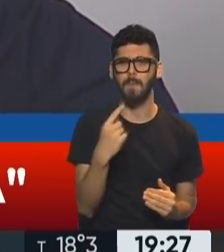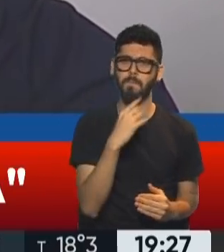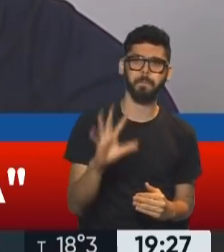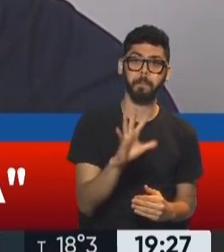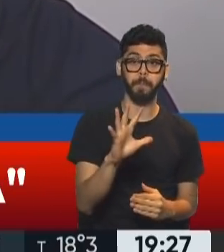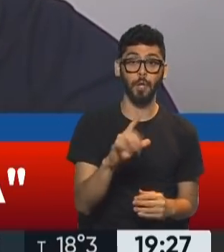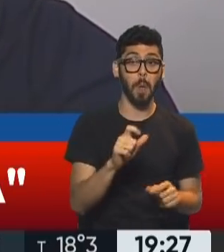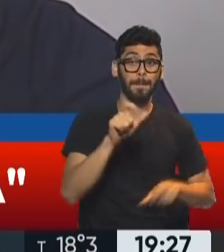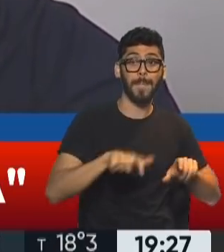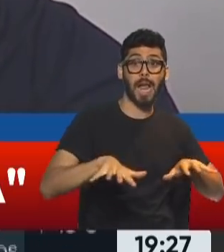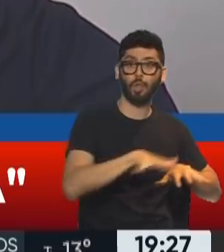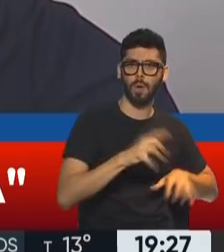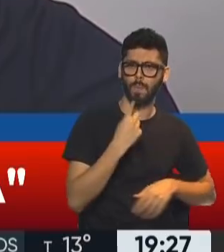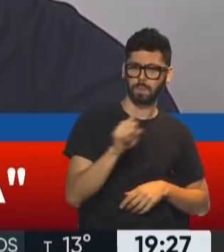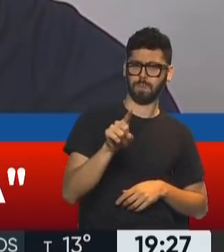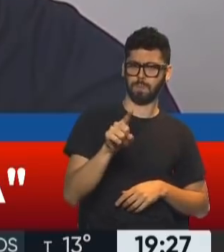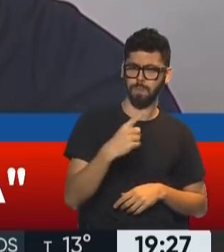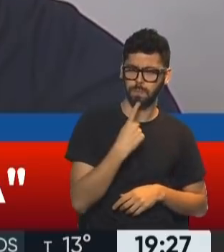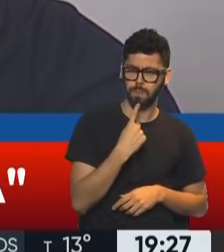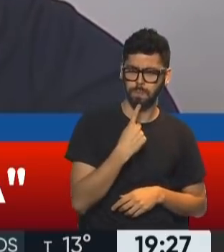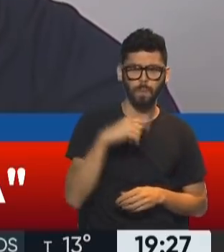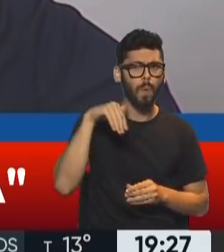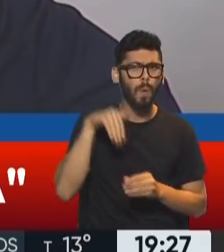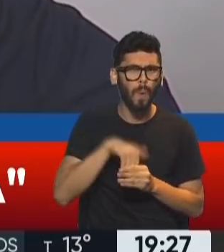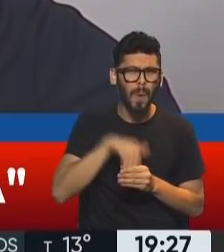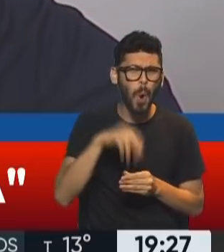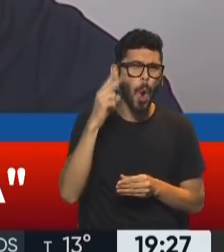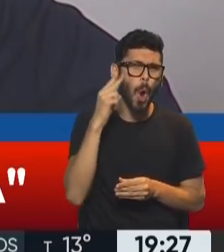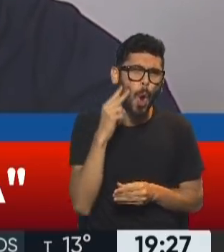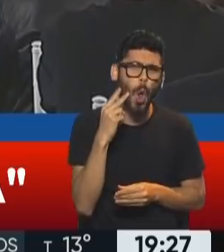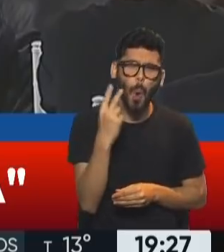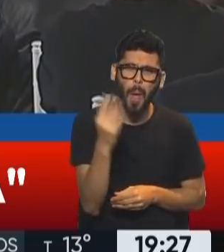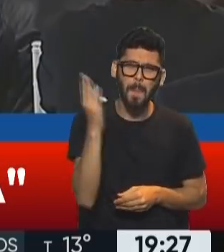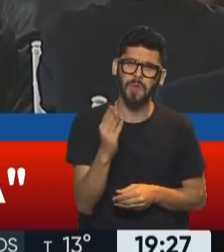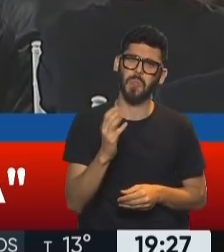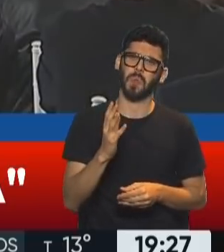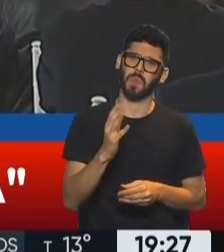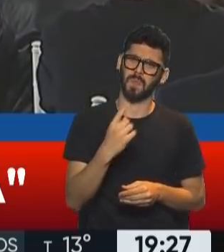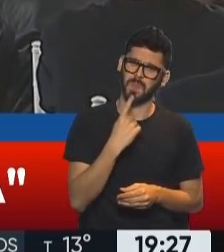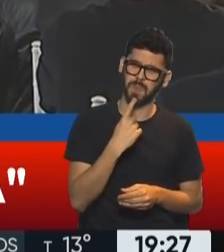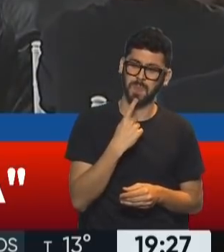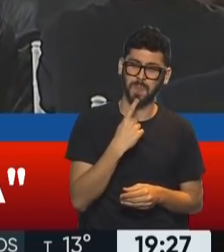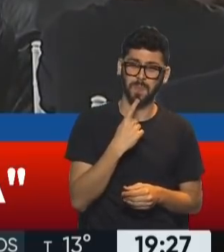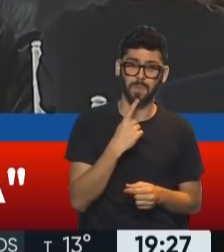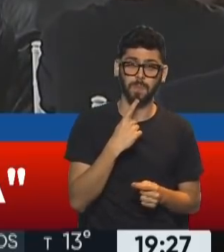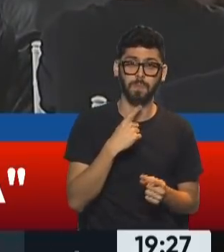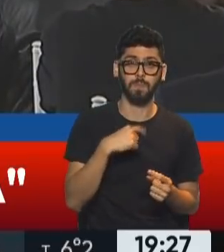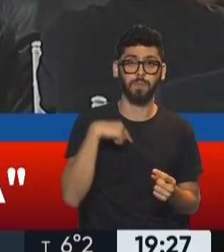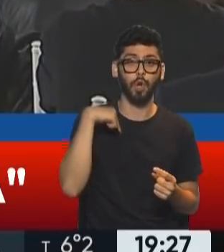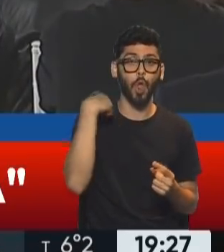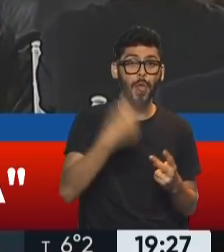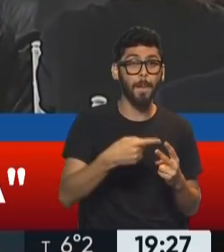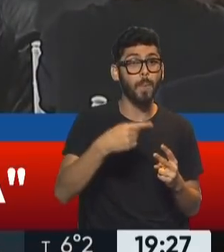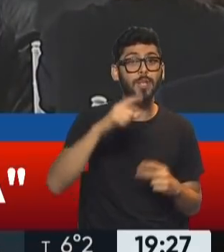hicieron dudar a muchos. Sacar el 92% de los votos era un tema. Pero después Lucho sacó el 95% en ese